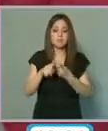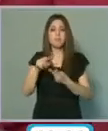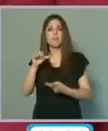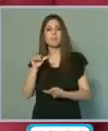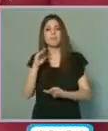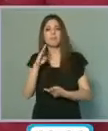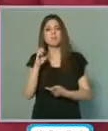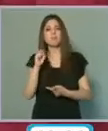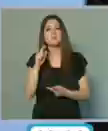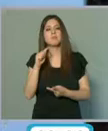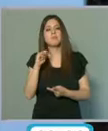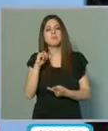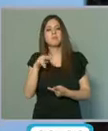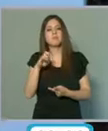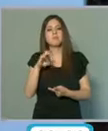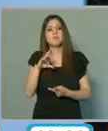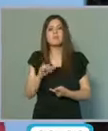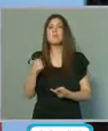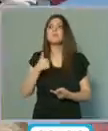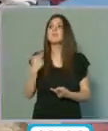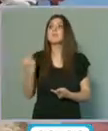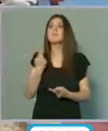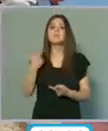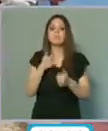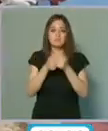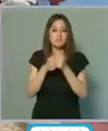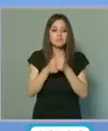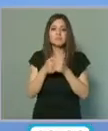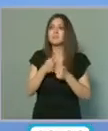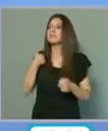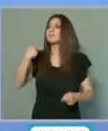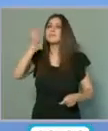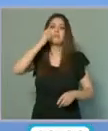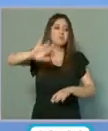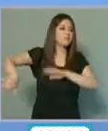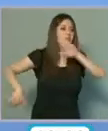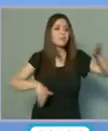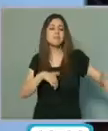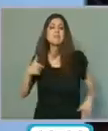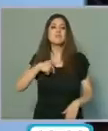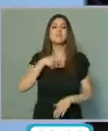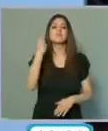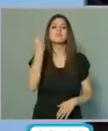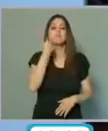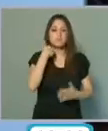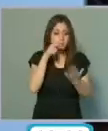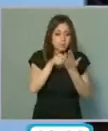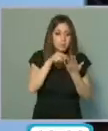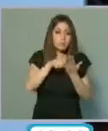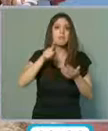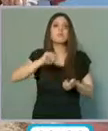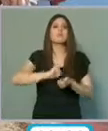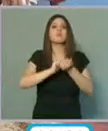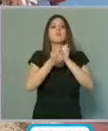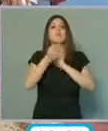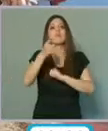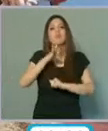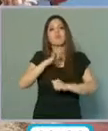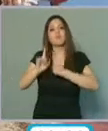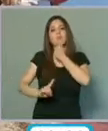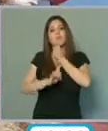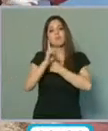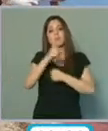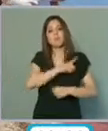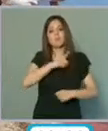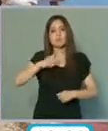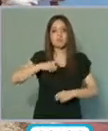tengo, me siento tan mal que necesito ir a buscarlo y pasar por encima de todo con tal de obtenerlo, tienes un problema y tienes que ir a ver a un especialista.